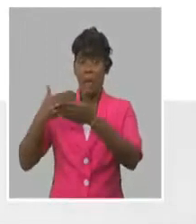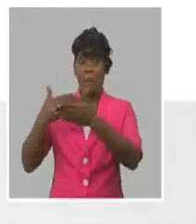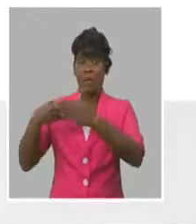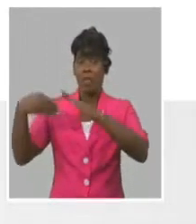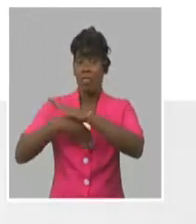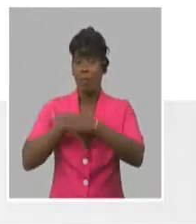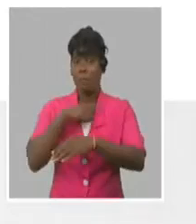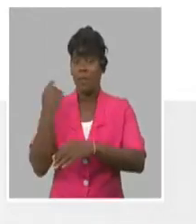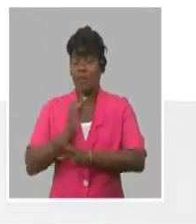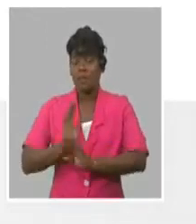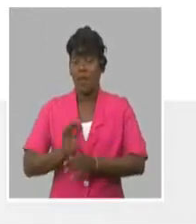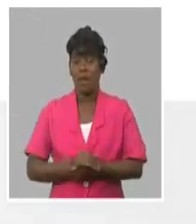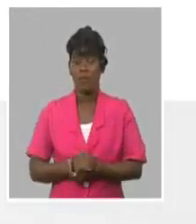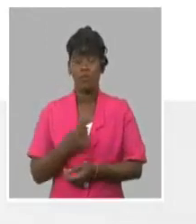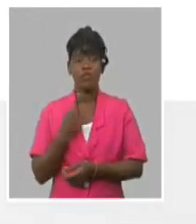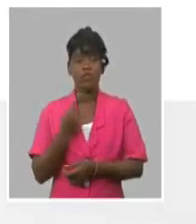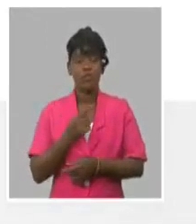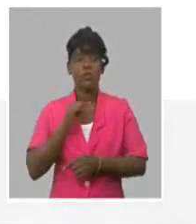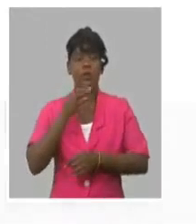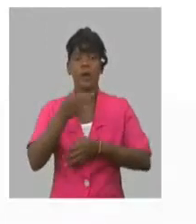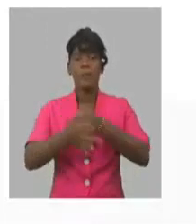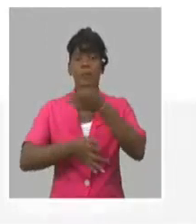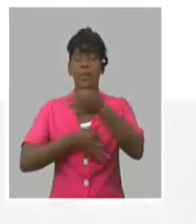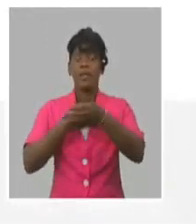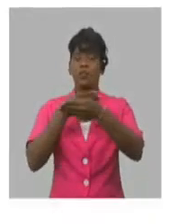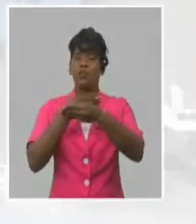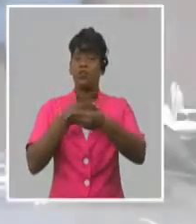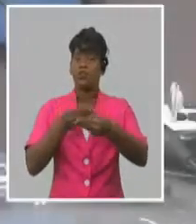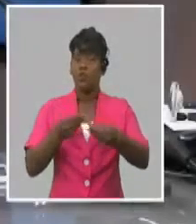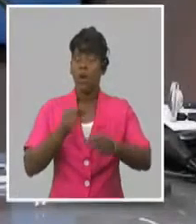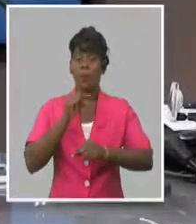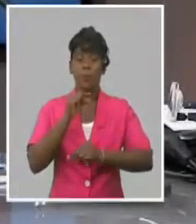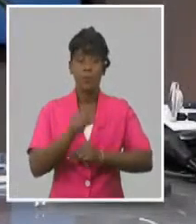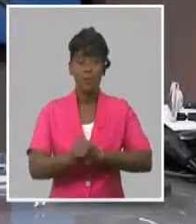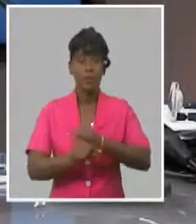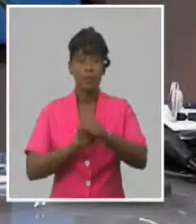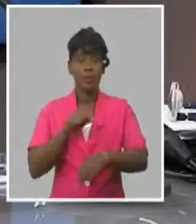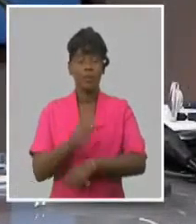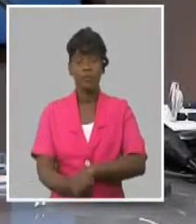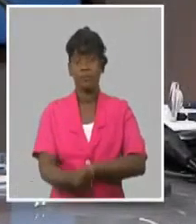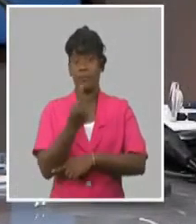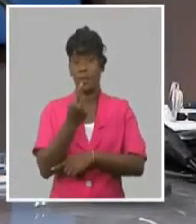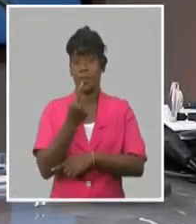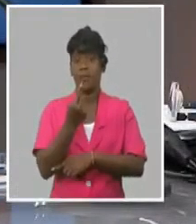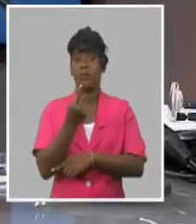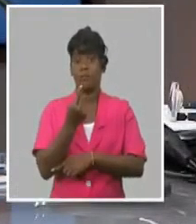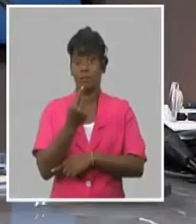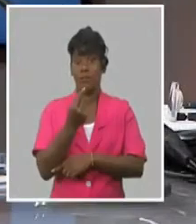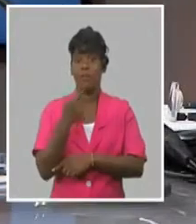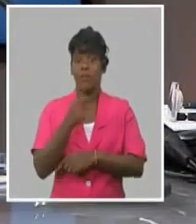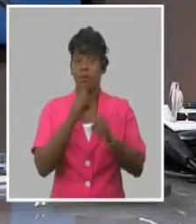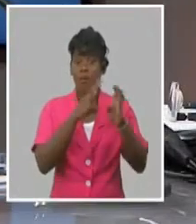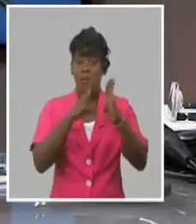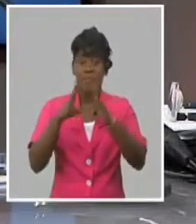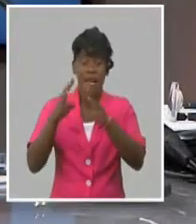criterio. En su momento se va a decir todo. Habrá información para la población.